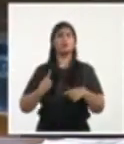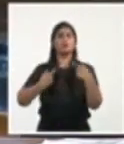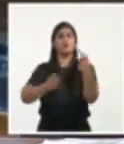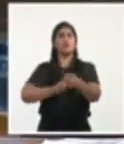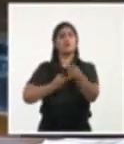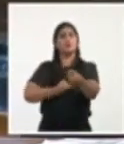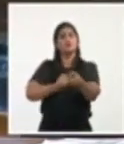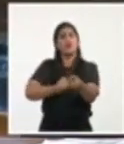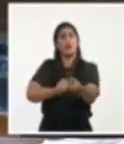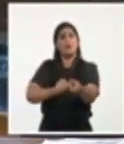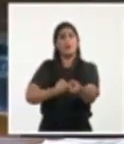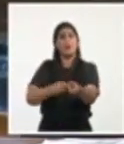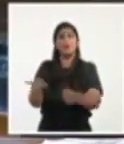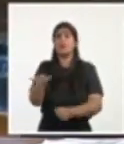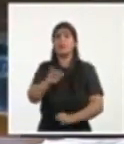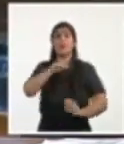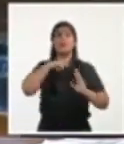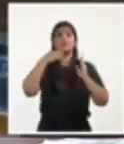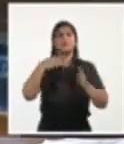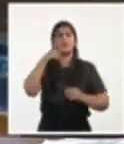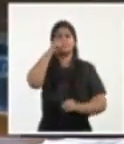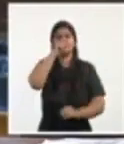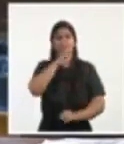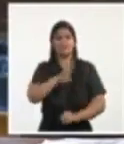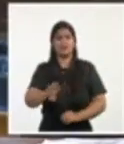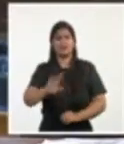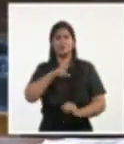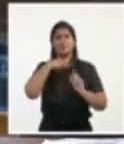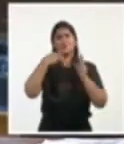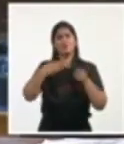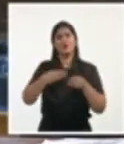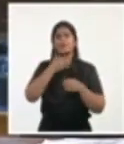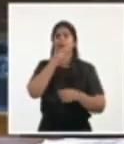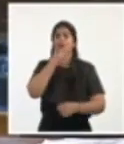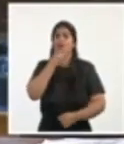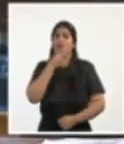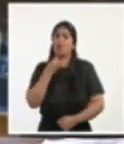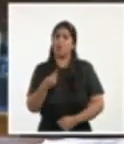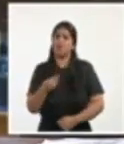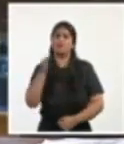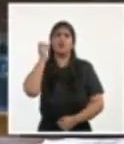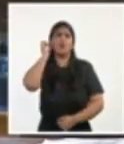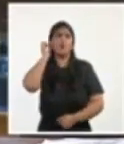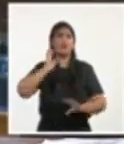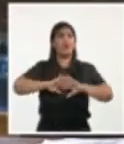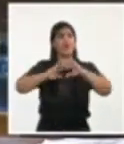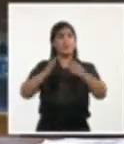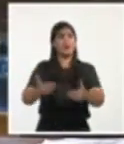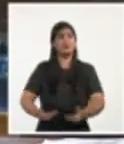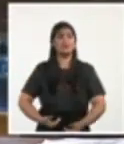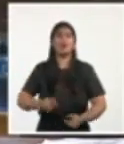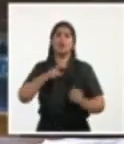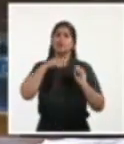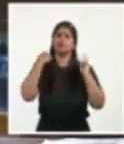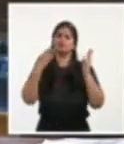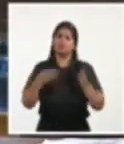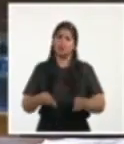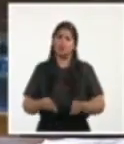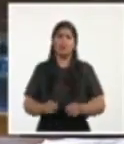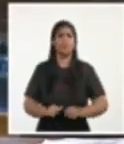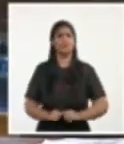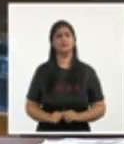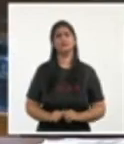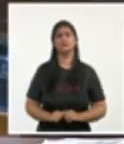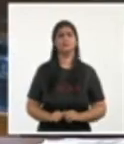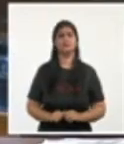jóvenes, niños, aunque reitero, duele cualquier persona que en la familia fallezca. El incremento de la semana se